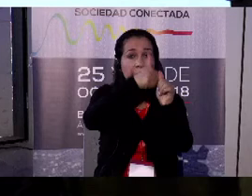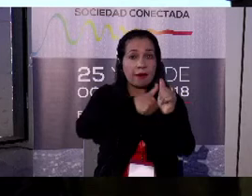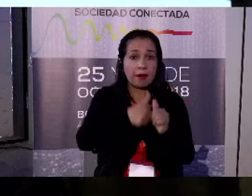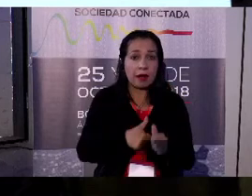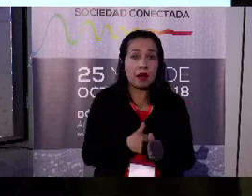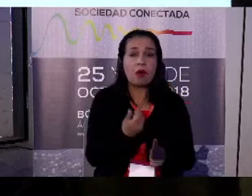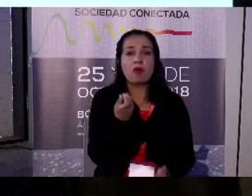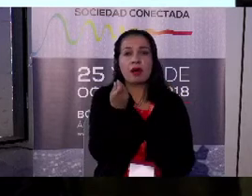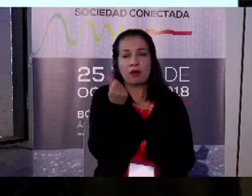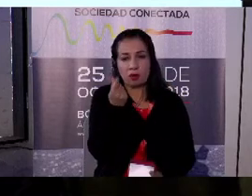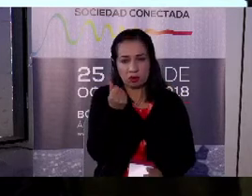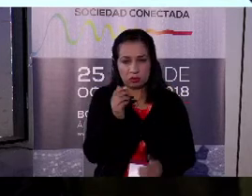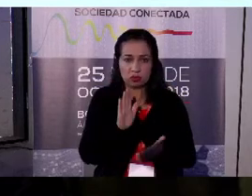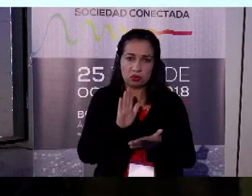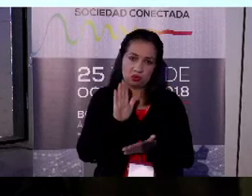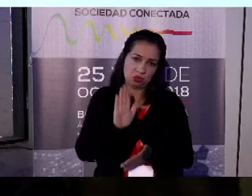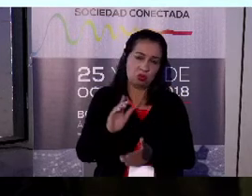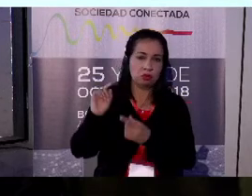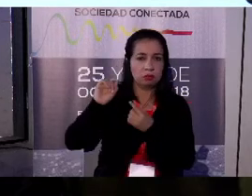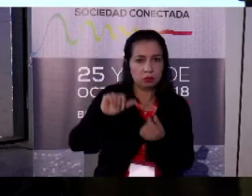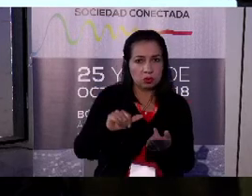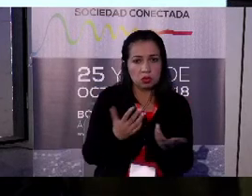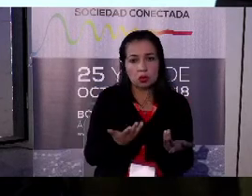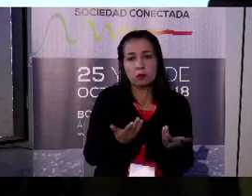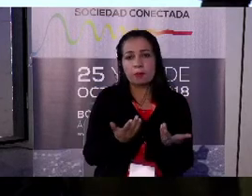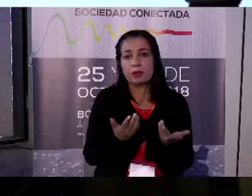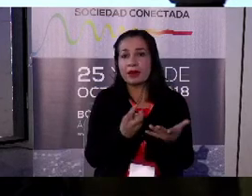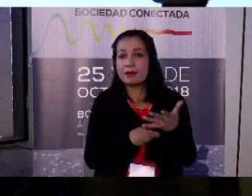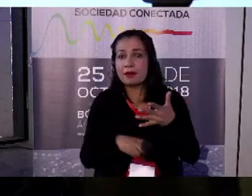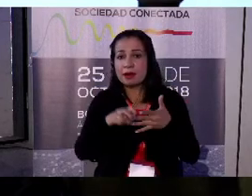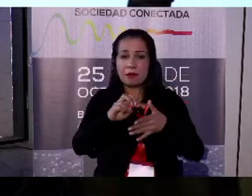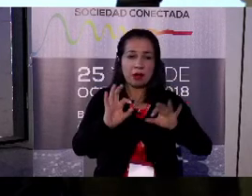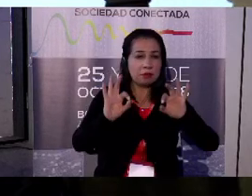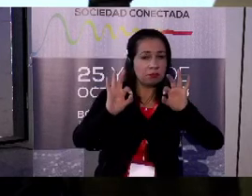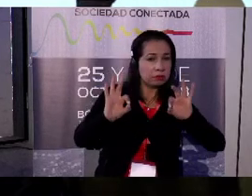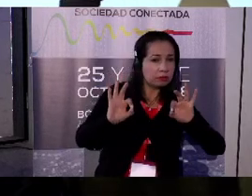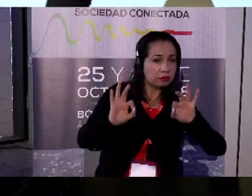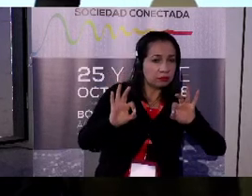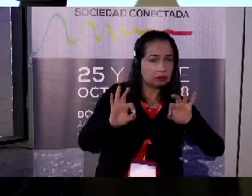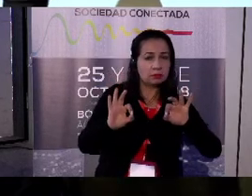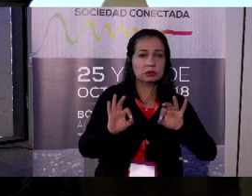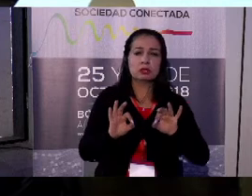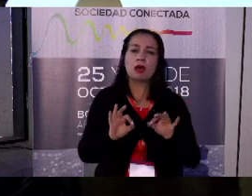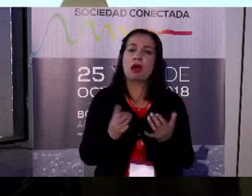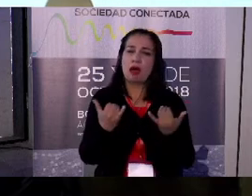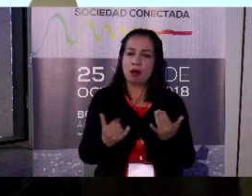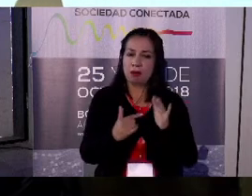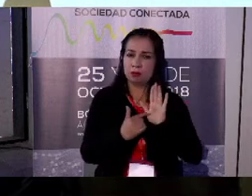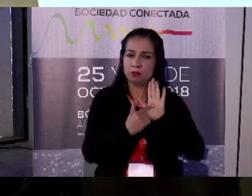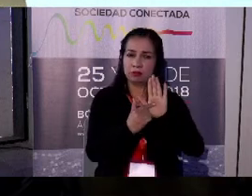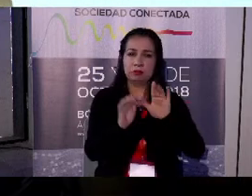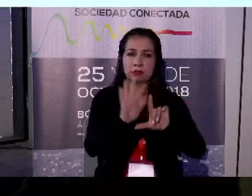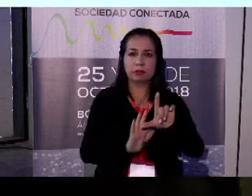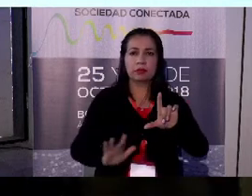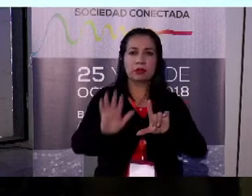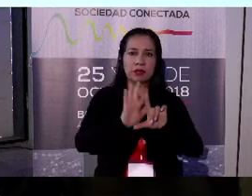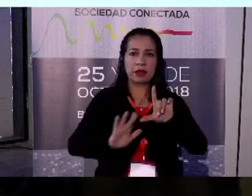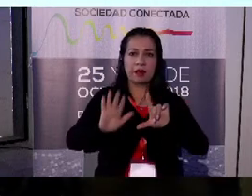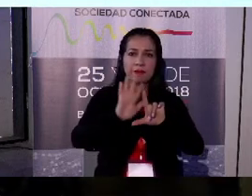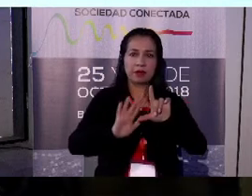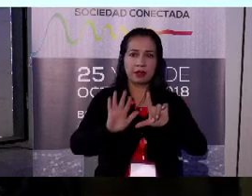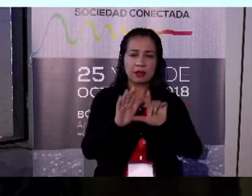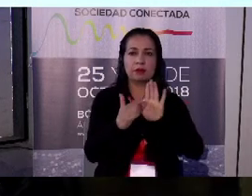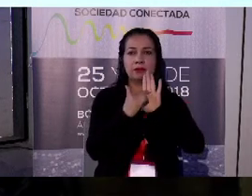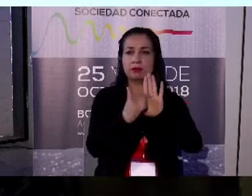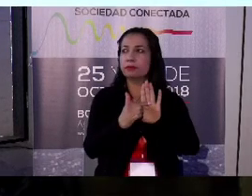costo y sus niveles de precisión acá les estoy mostrando en esta gráfica